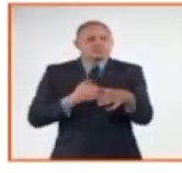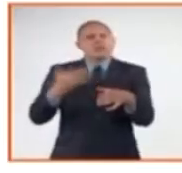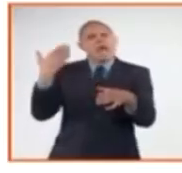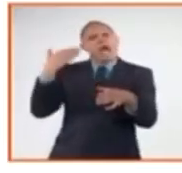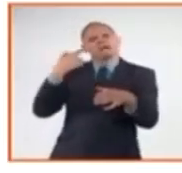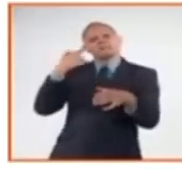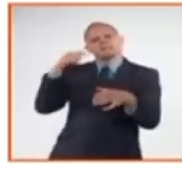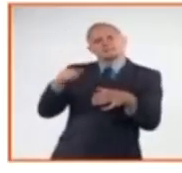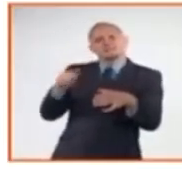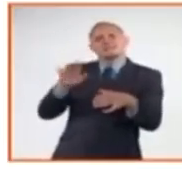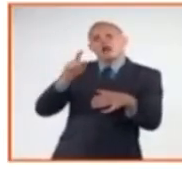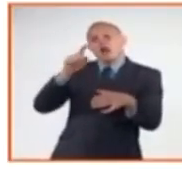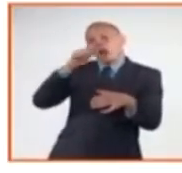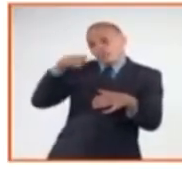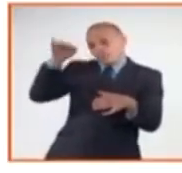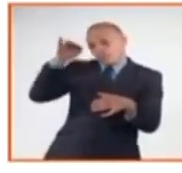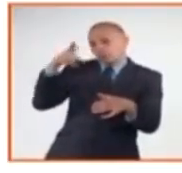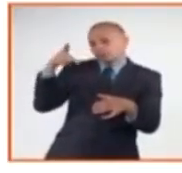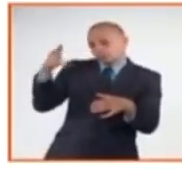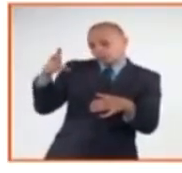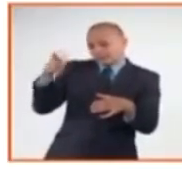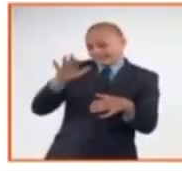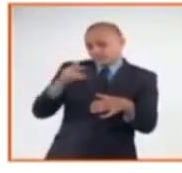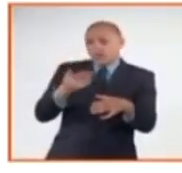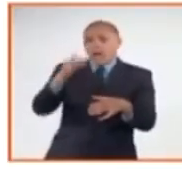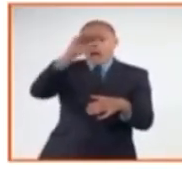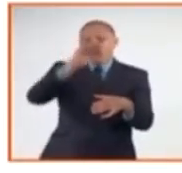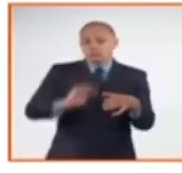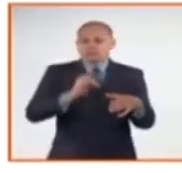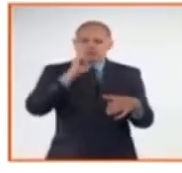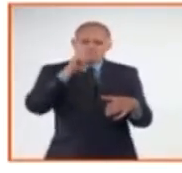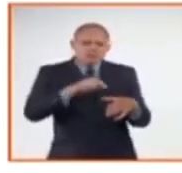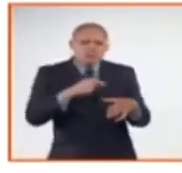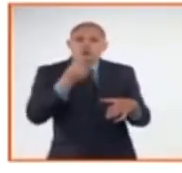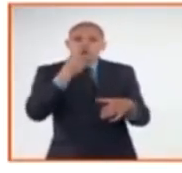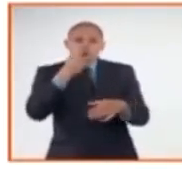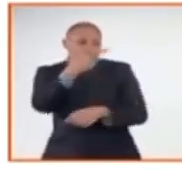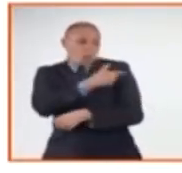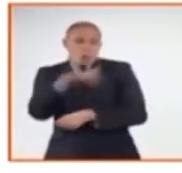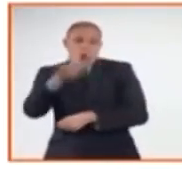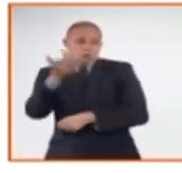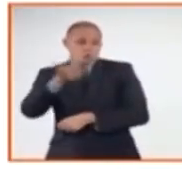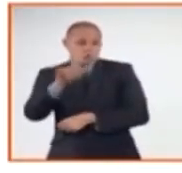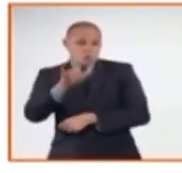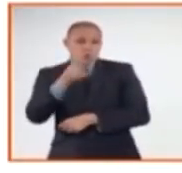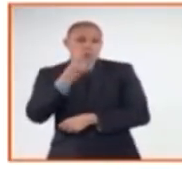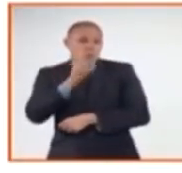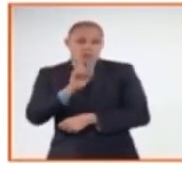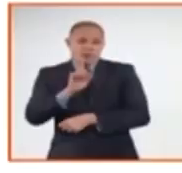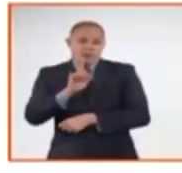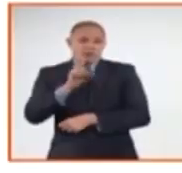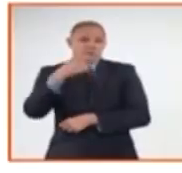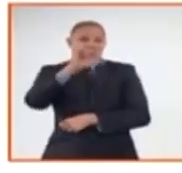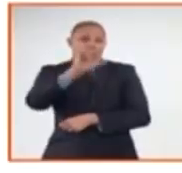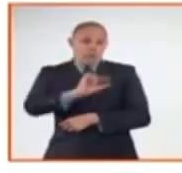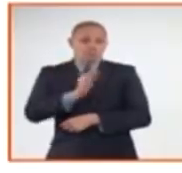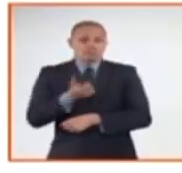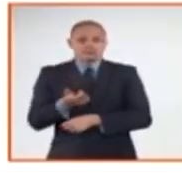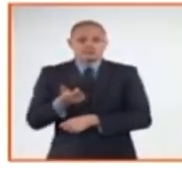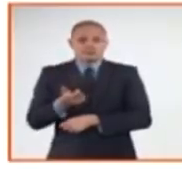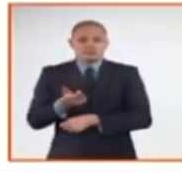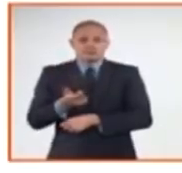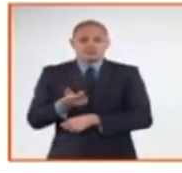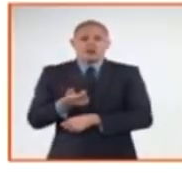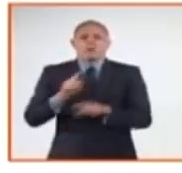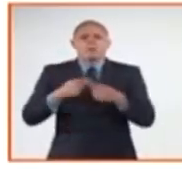aquí en los niños estamos evaluando 25 y 50 también porque resulta que les da la respuesta inmune de los niños